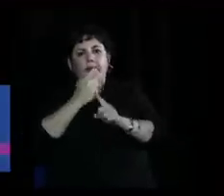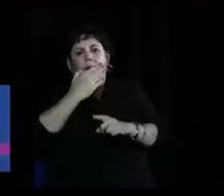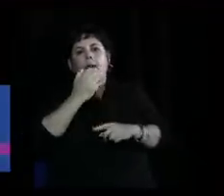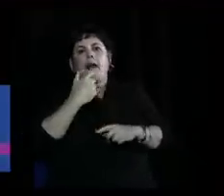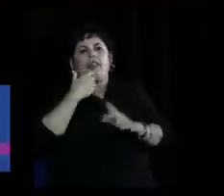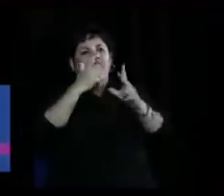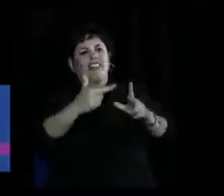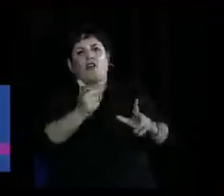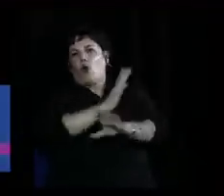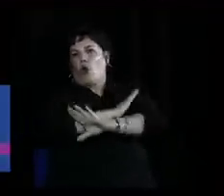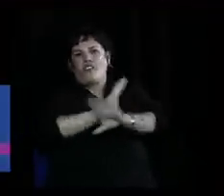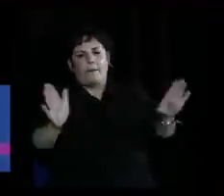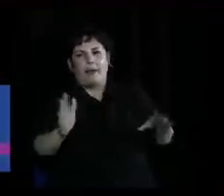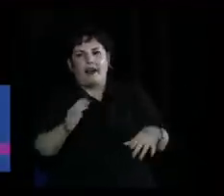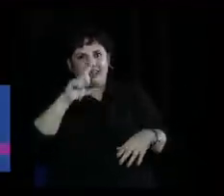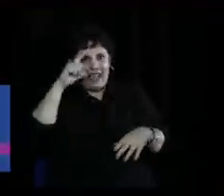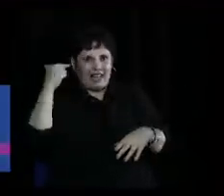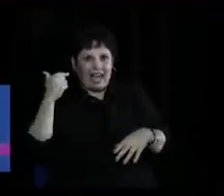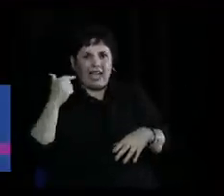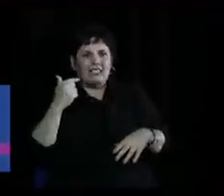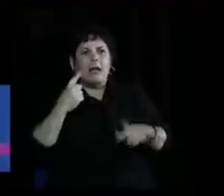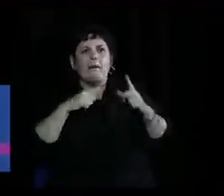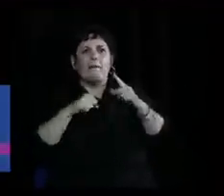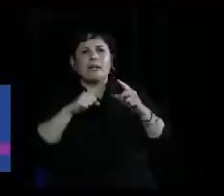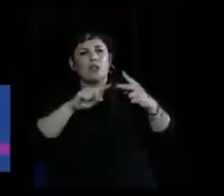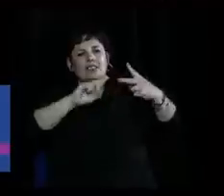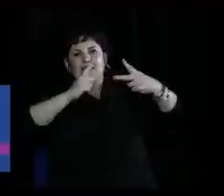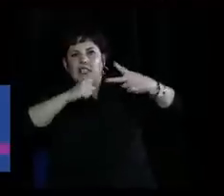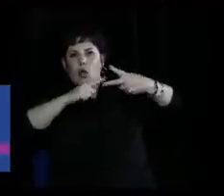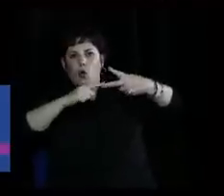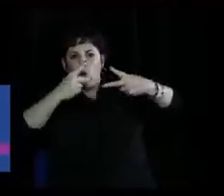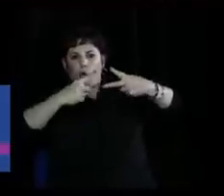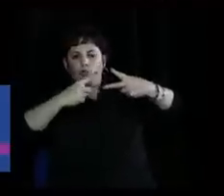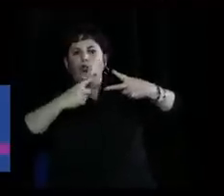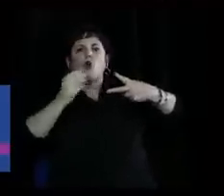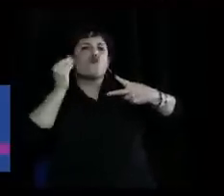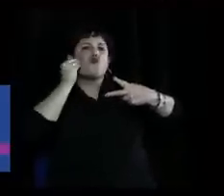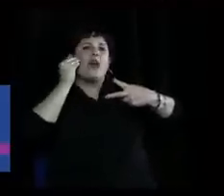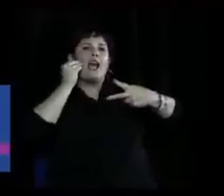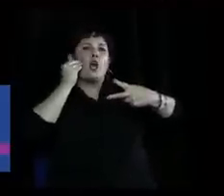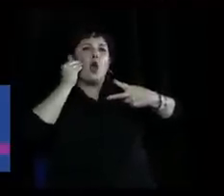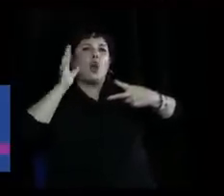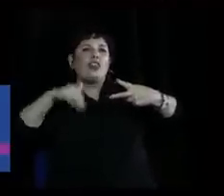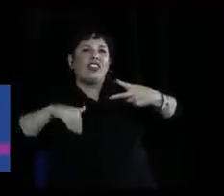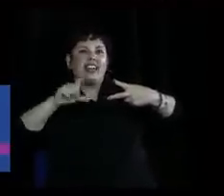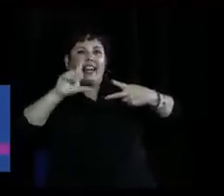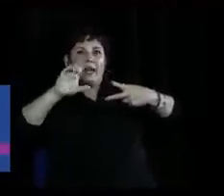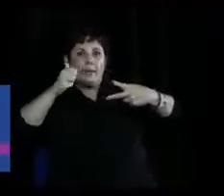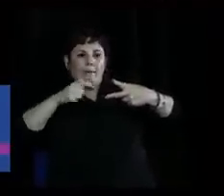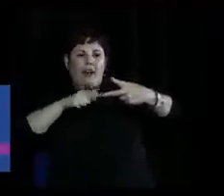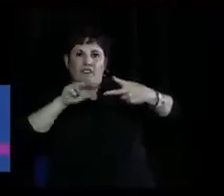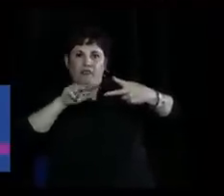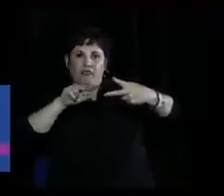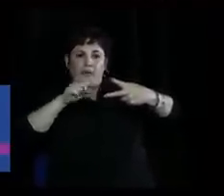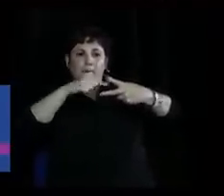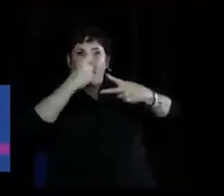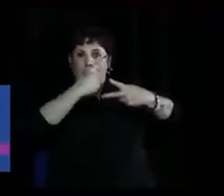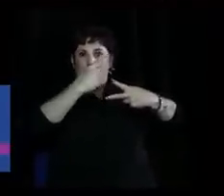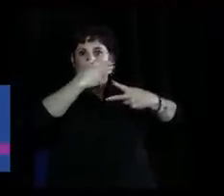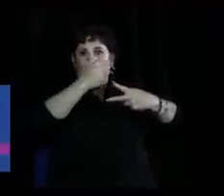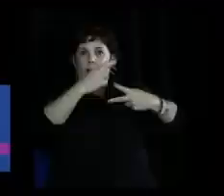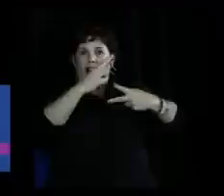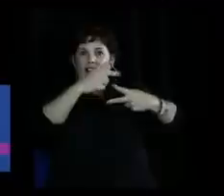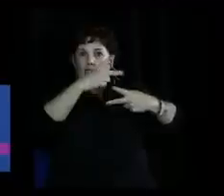más. Pero mantenía a Castaldebat, que es el suegro de Lema. Entonces, después, de